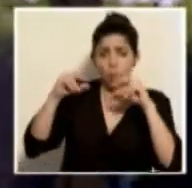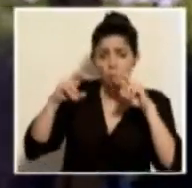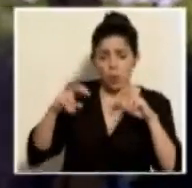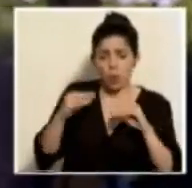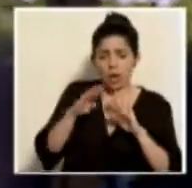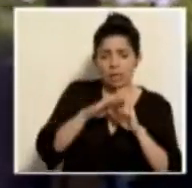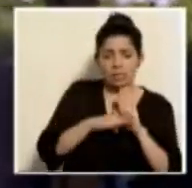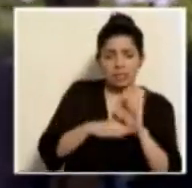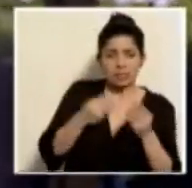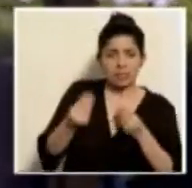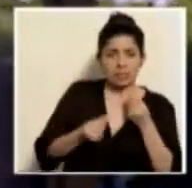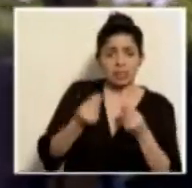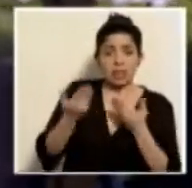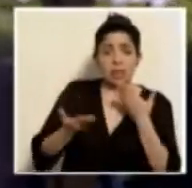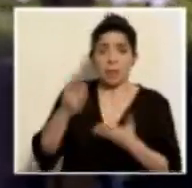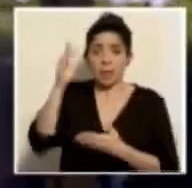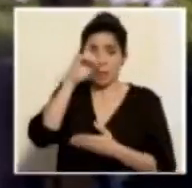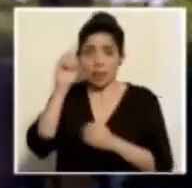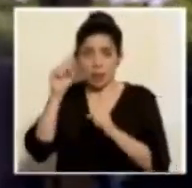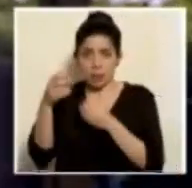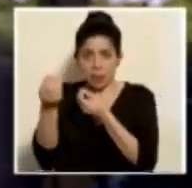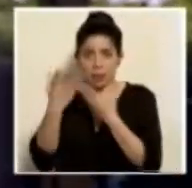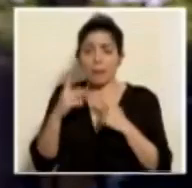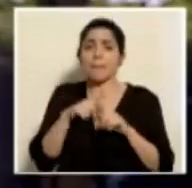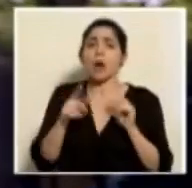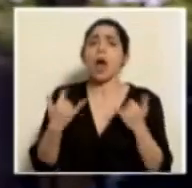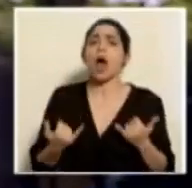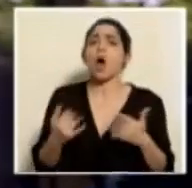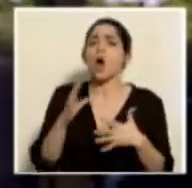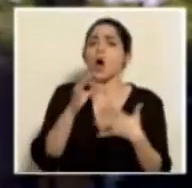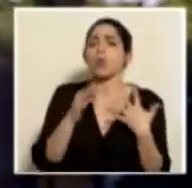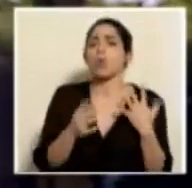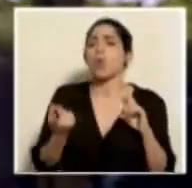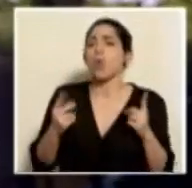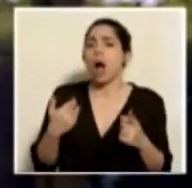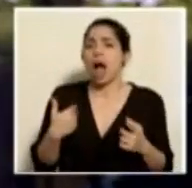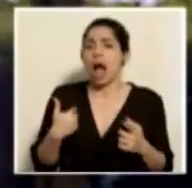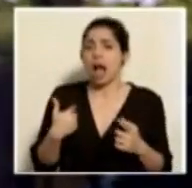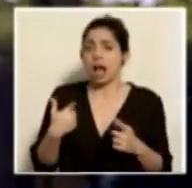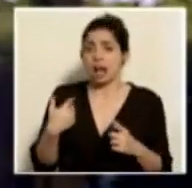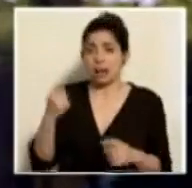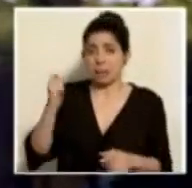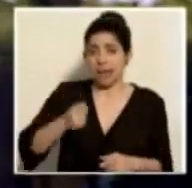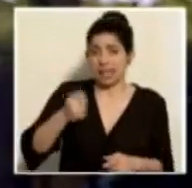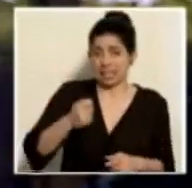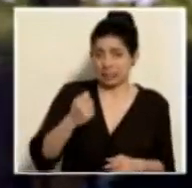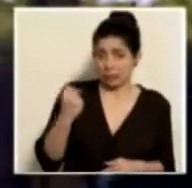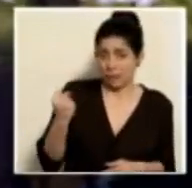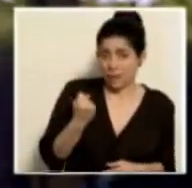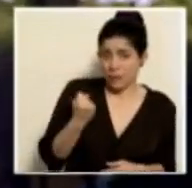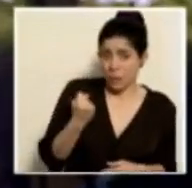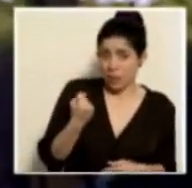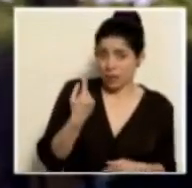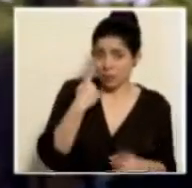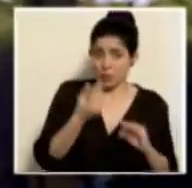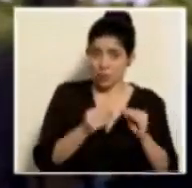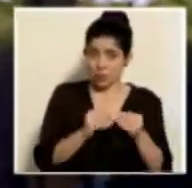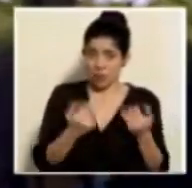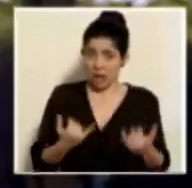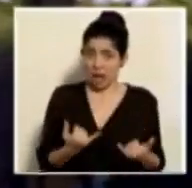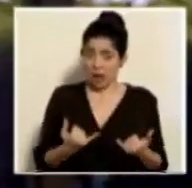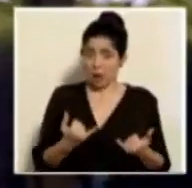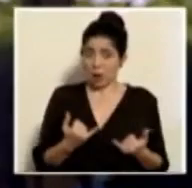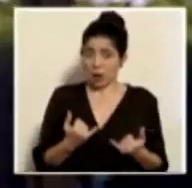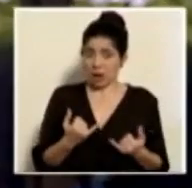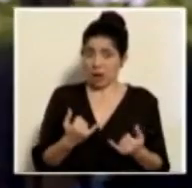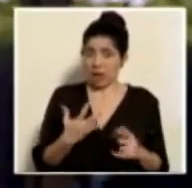medidas. Don Daniel tal vez también podría aportar, pero ¿qué opciones hay? ¿Qué tan duro puede ser el martillo con estos números que salen hoy?